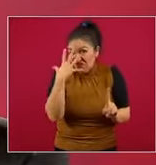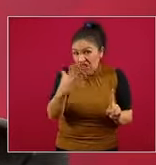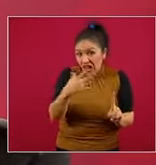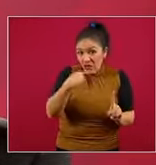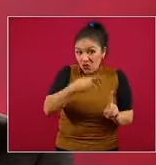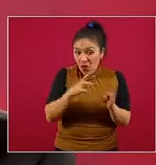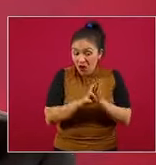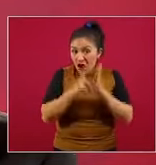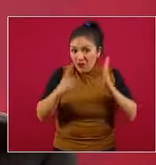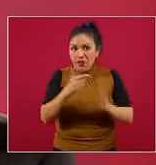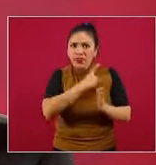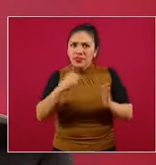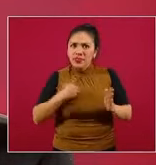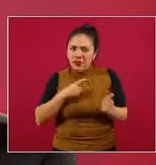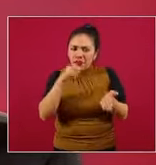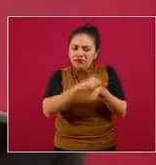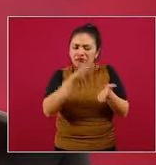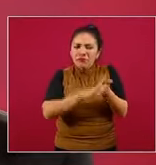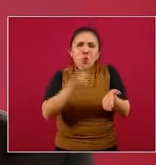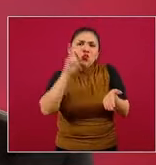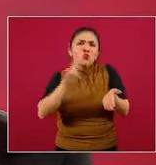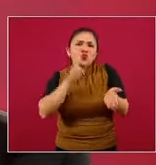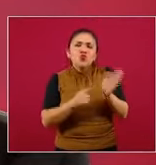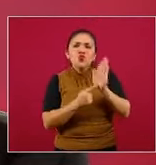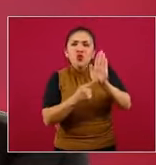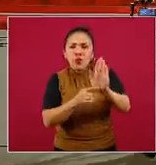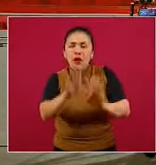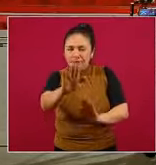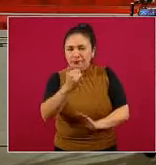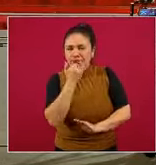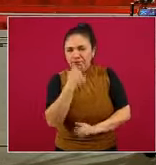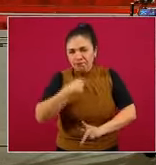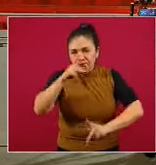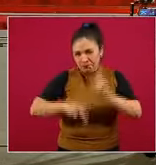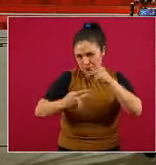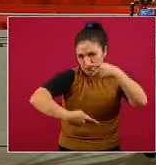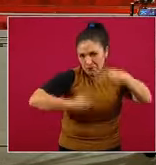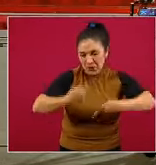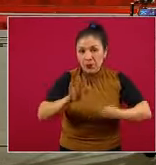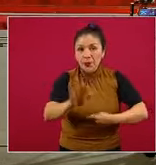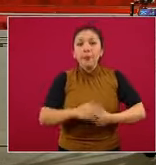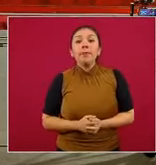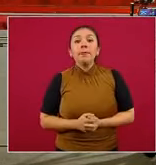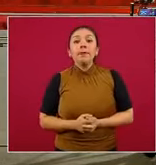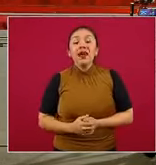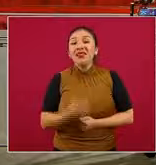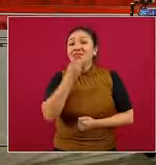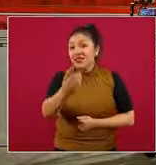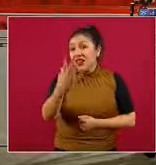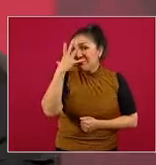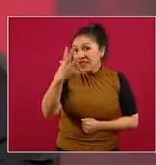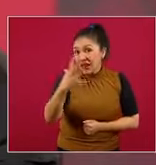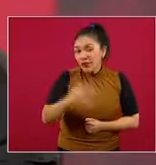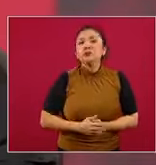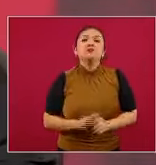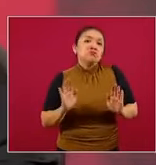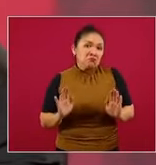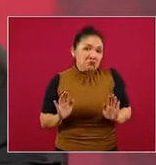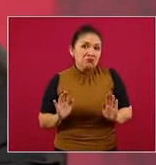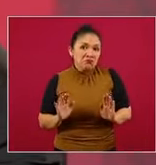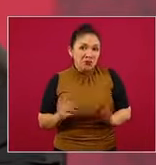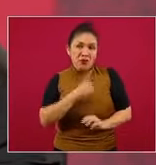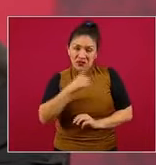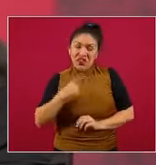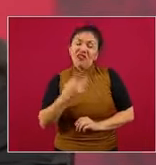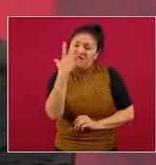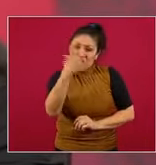serio, que lo documenten, ¿verdad? Pero déjeme terminar a lo que me estaba preguntando. Sobre la seriedad, hay que tomárselo